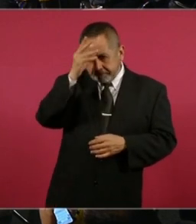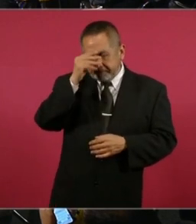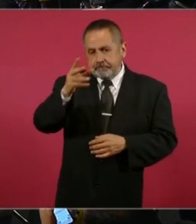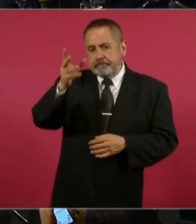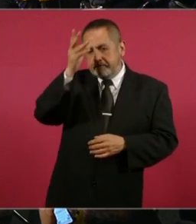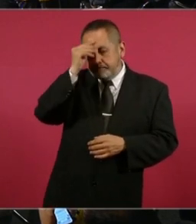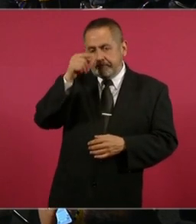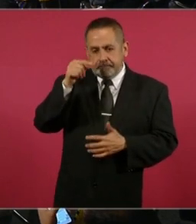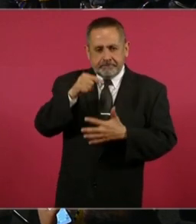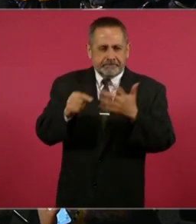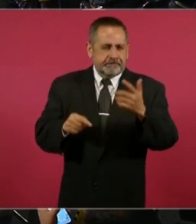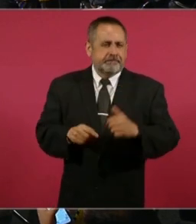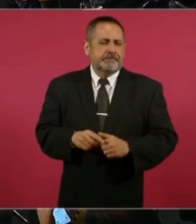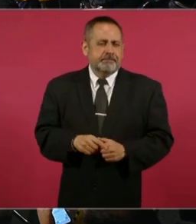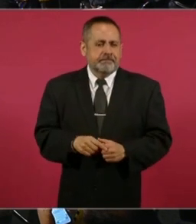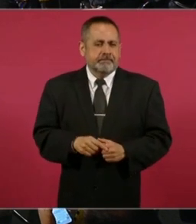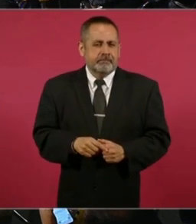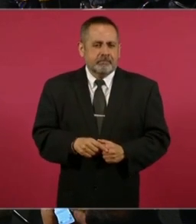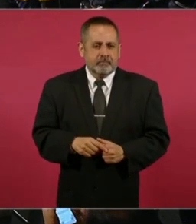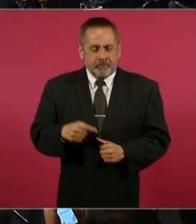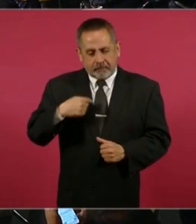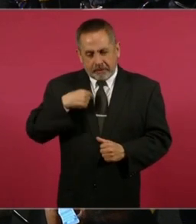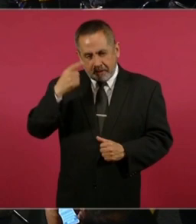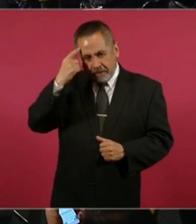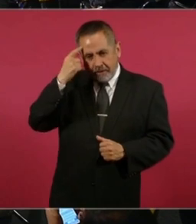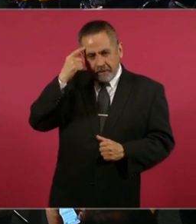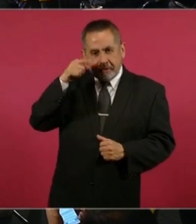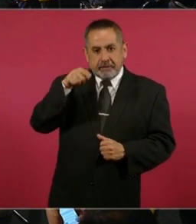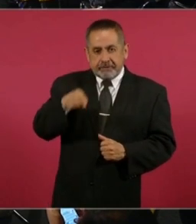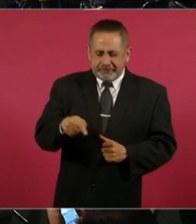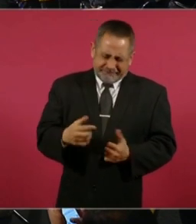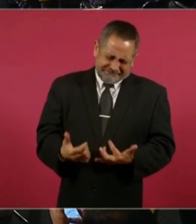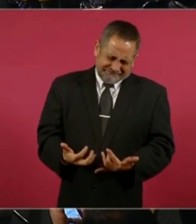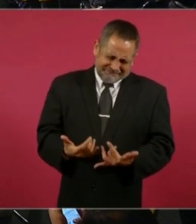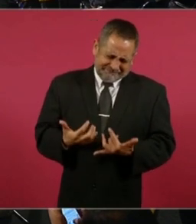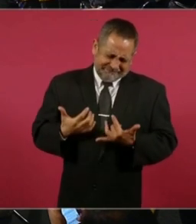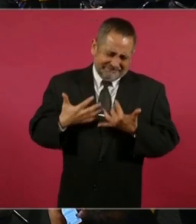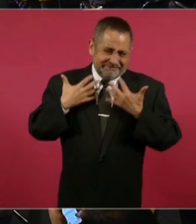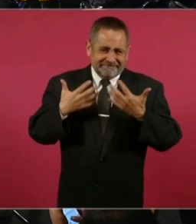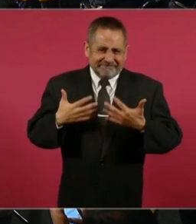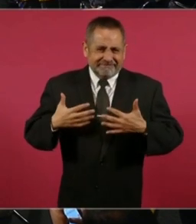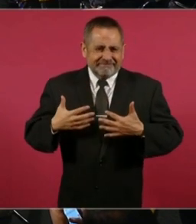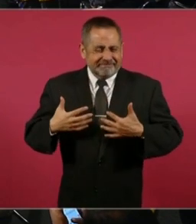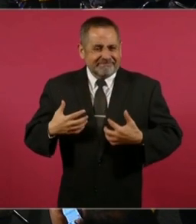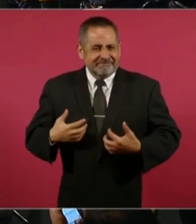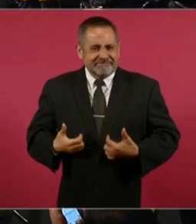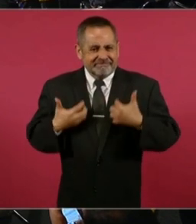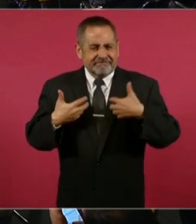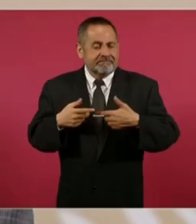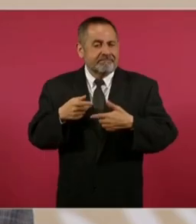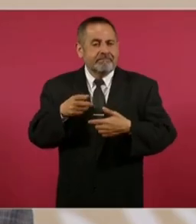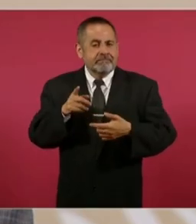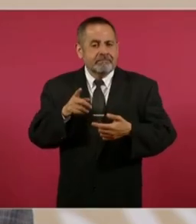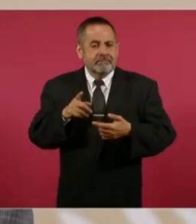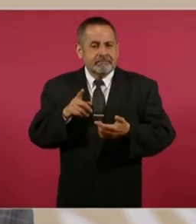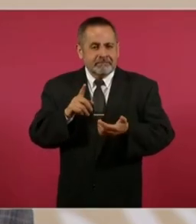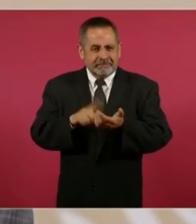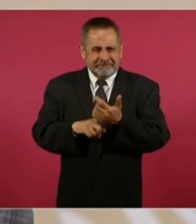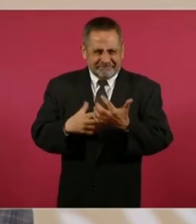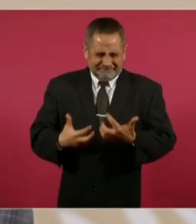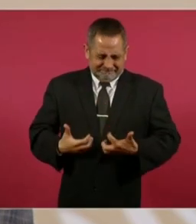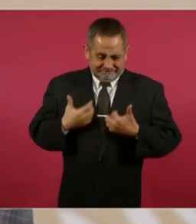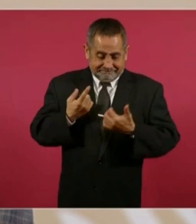cosas uno pensando de que las quemaduras por fuera son las